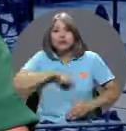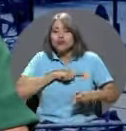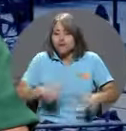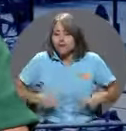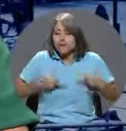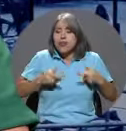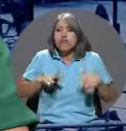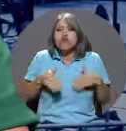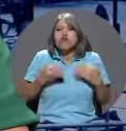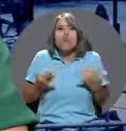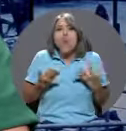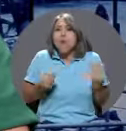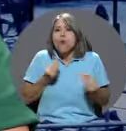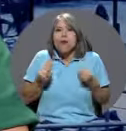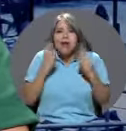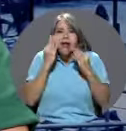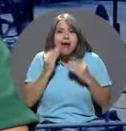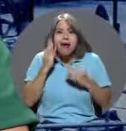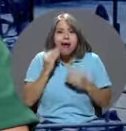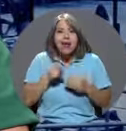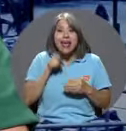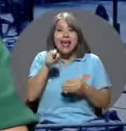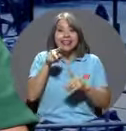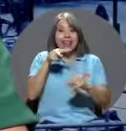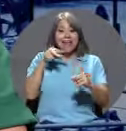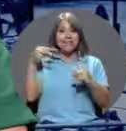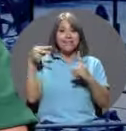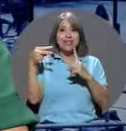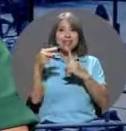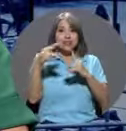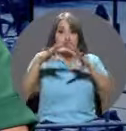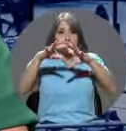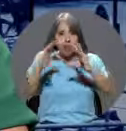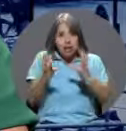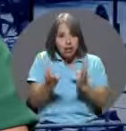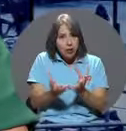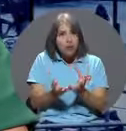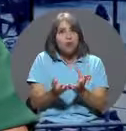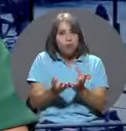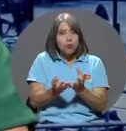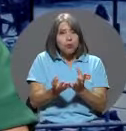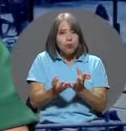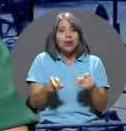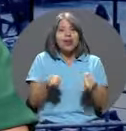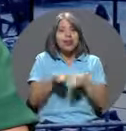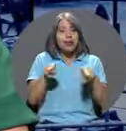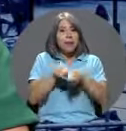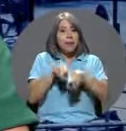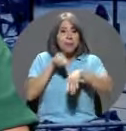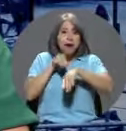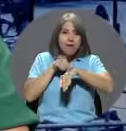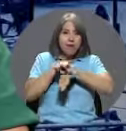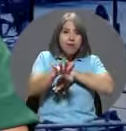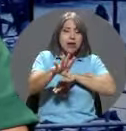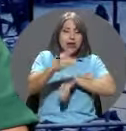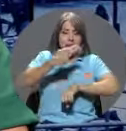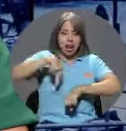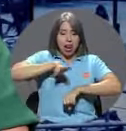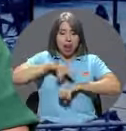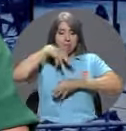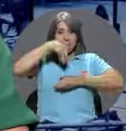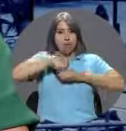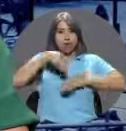enfermedad, cómo eso impacta mi psiquis y cómo impacta entonces en mis relaciones sociales. Empezando con ese concepto, ¿verdad?, de no podemos dividirnos en